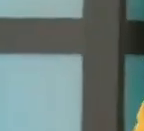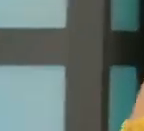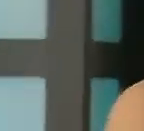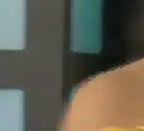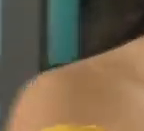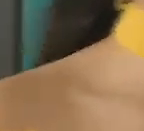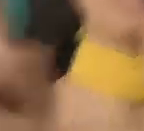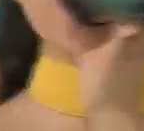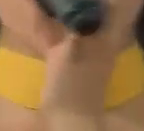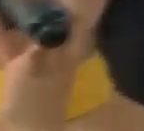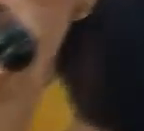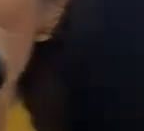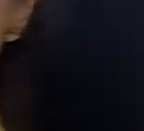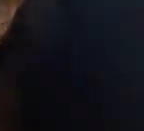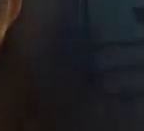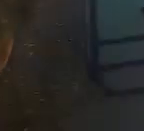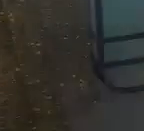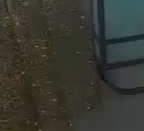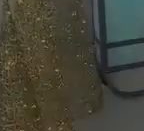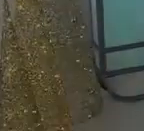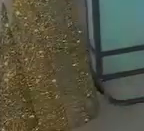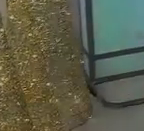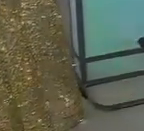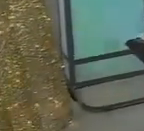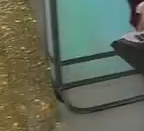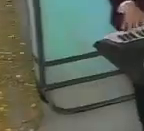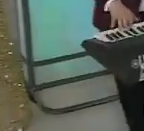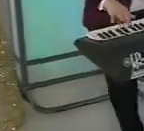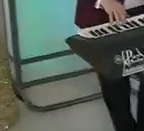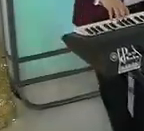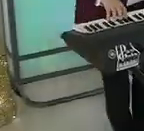niño adorado, yo jamás te olvidaré.